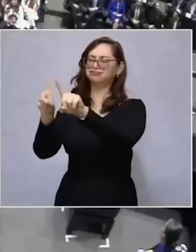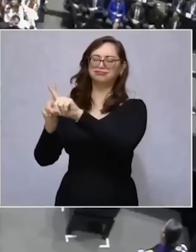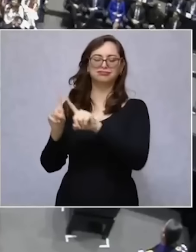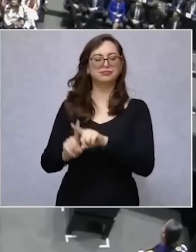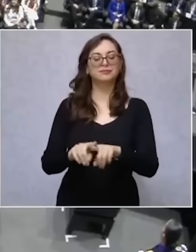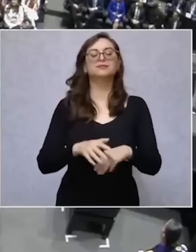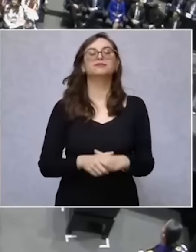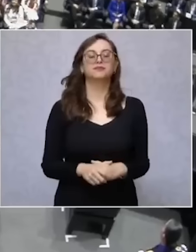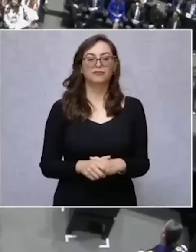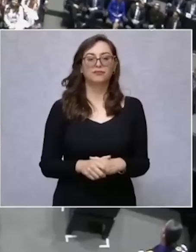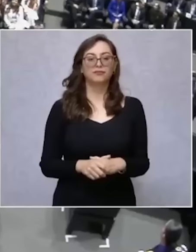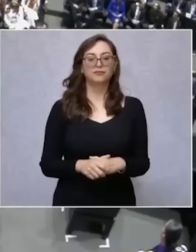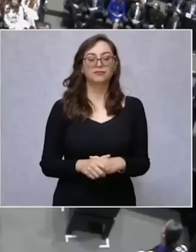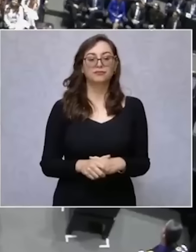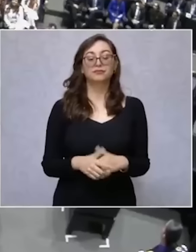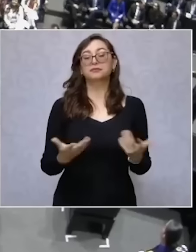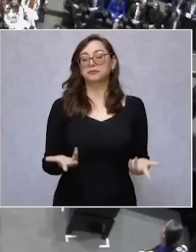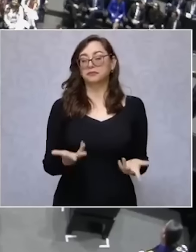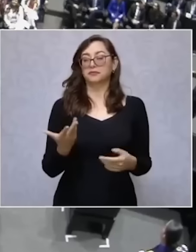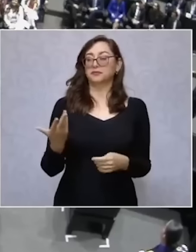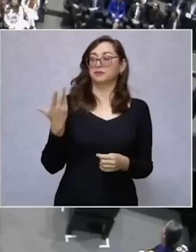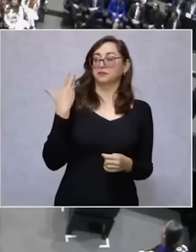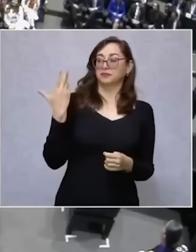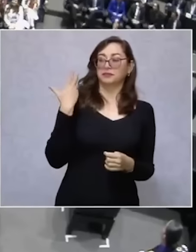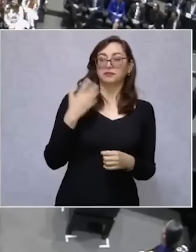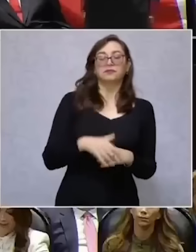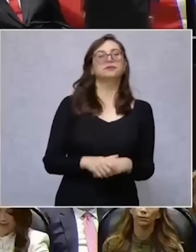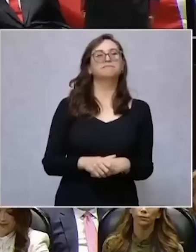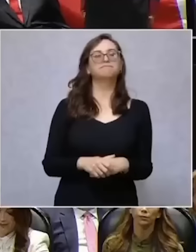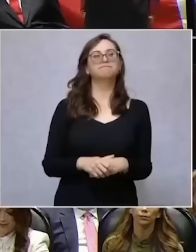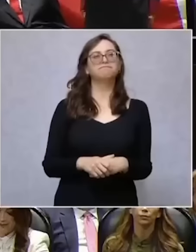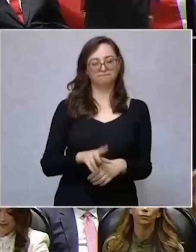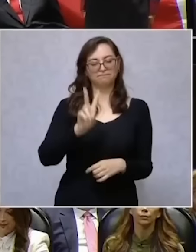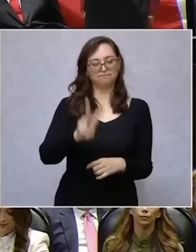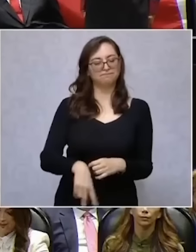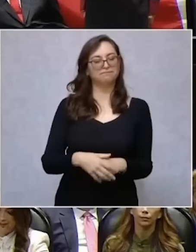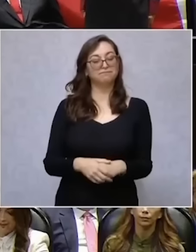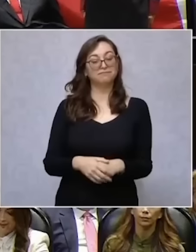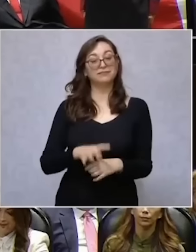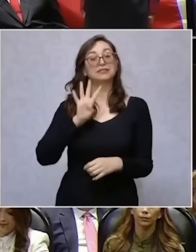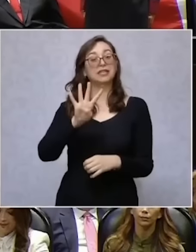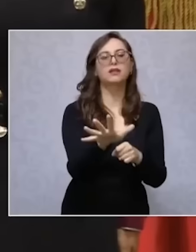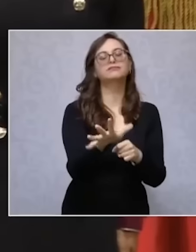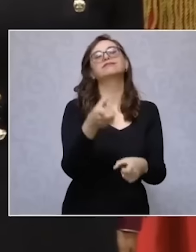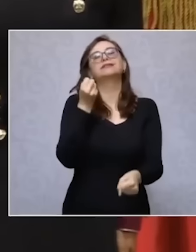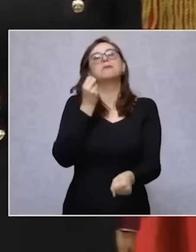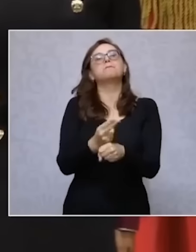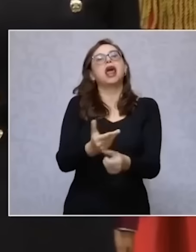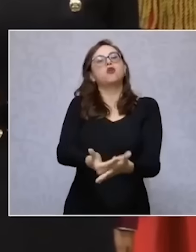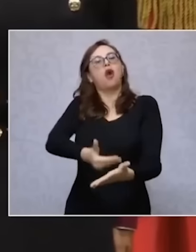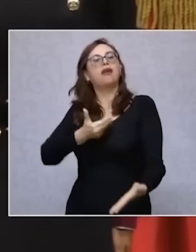En su primer mensaje como presidenta, Claudia Sheinbaum recordó el discurso pronunciado por López Obrador durante su proceso de desafuero.